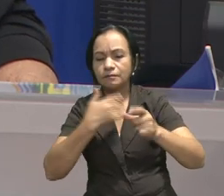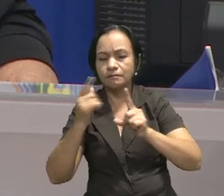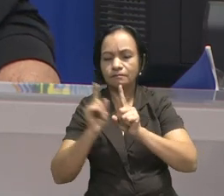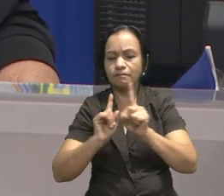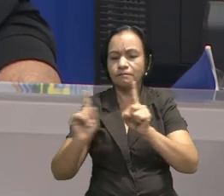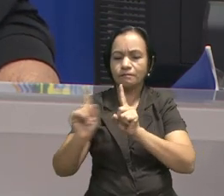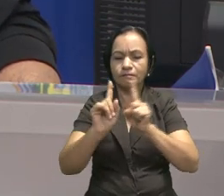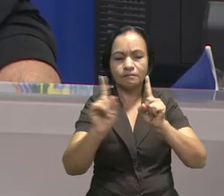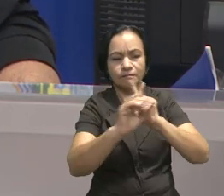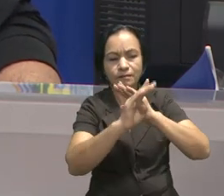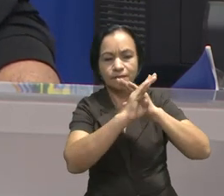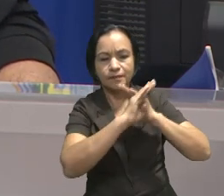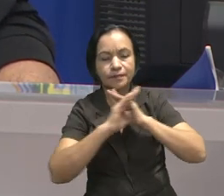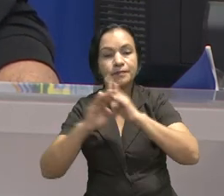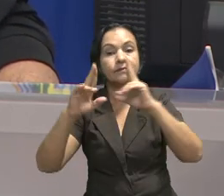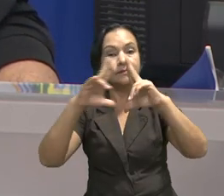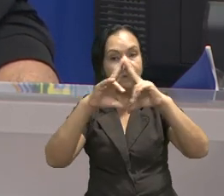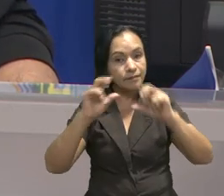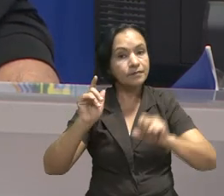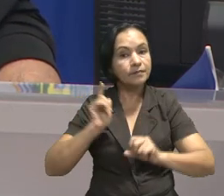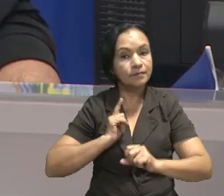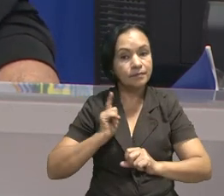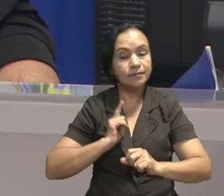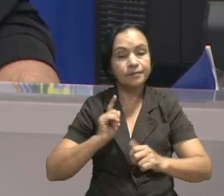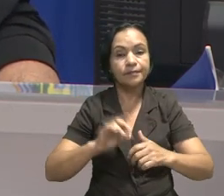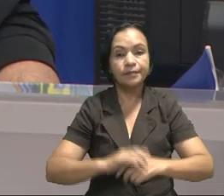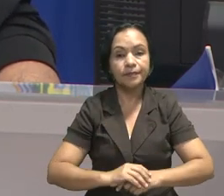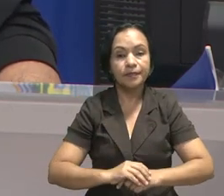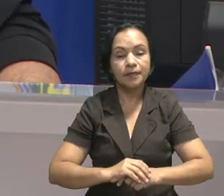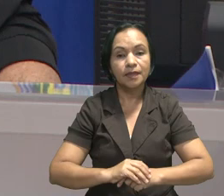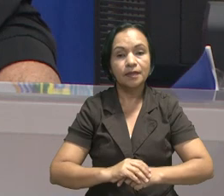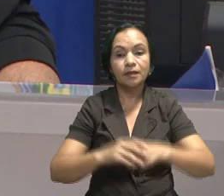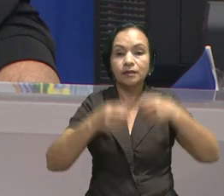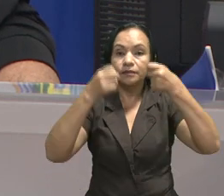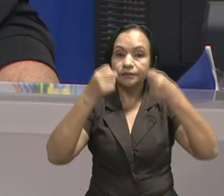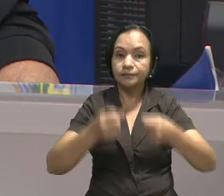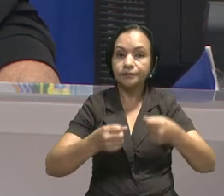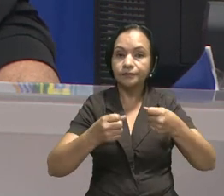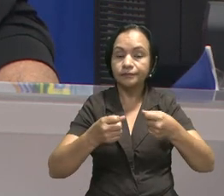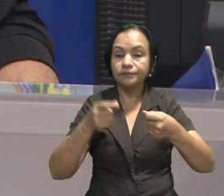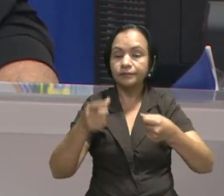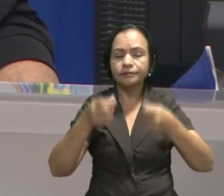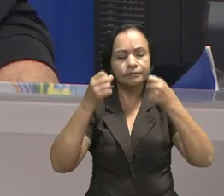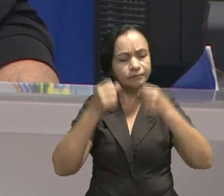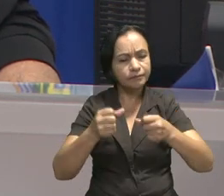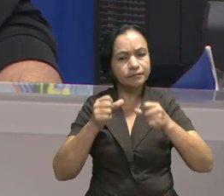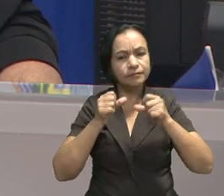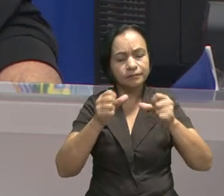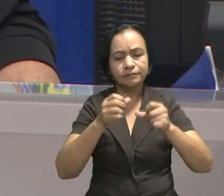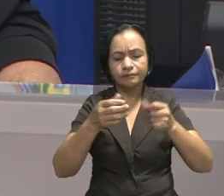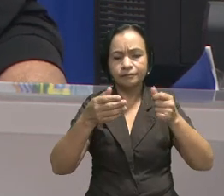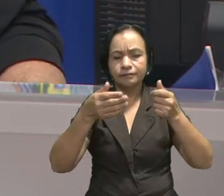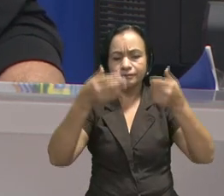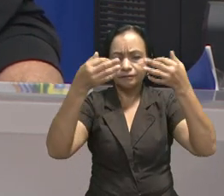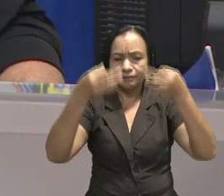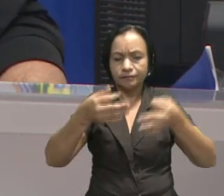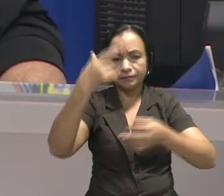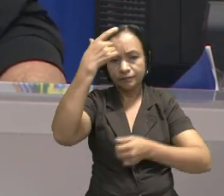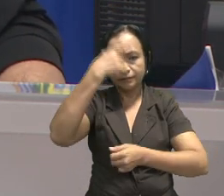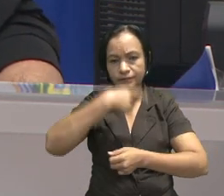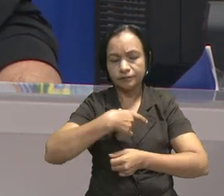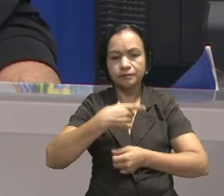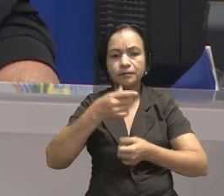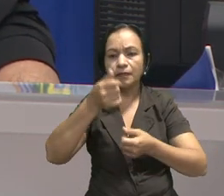central que ha dado Nicaragua. Y fue un hombre, y es un hombre disciplinado, serio,